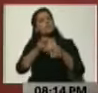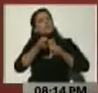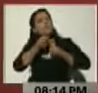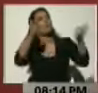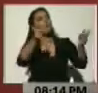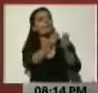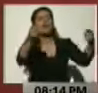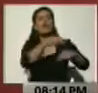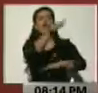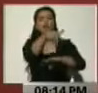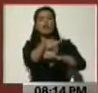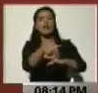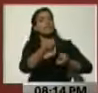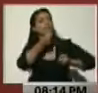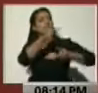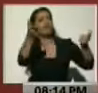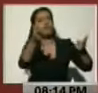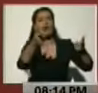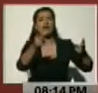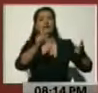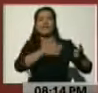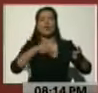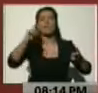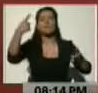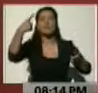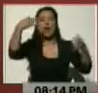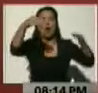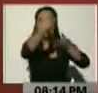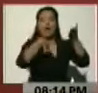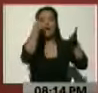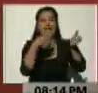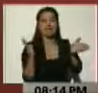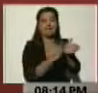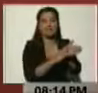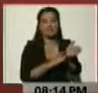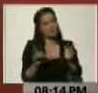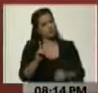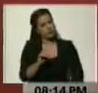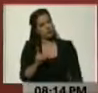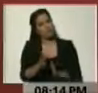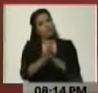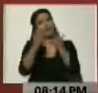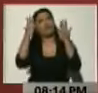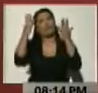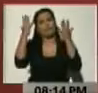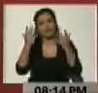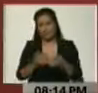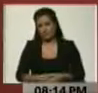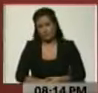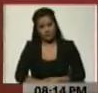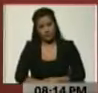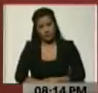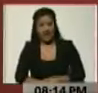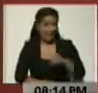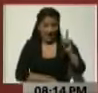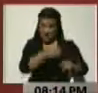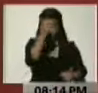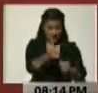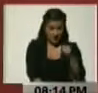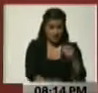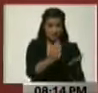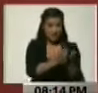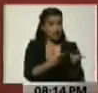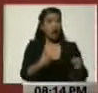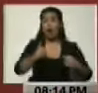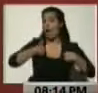el Nacional me saque en primera página. Ay, Dios mío, yo los conozco. Y siempre, siempre terminan echándole la culpa a los